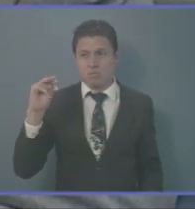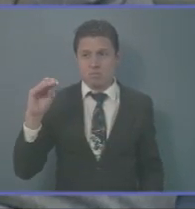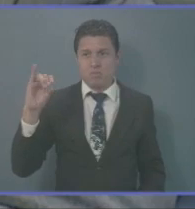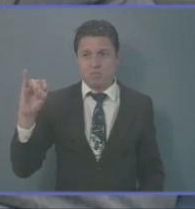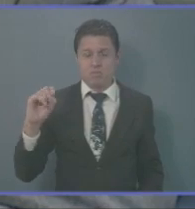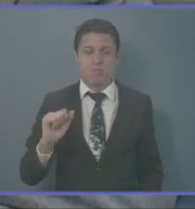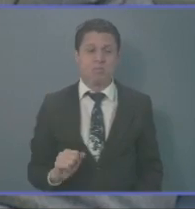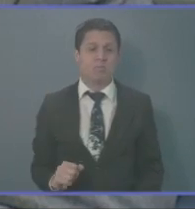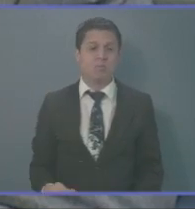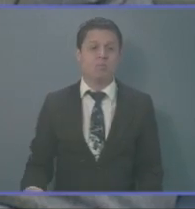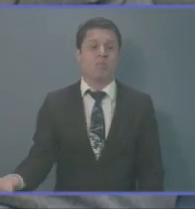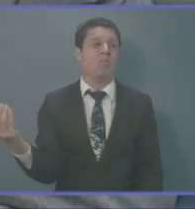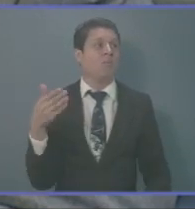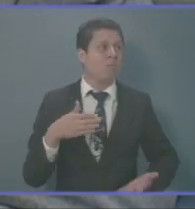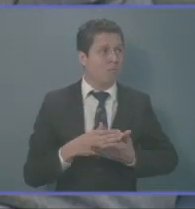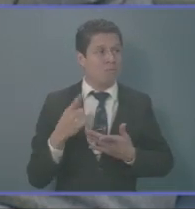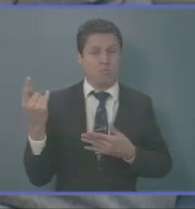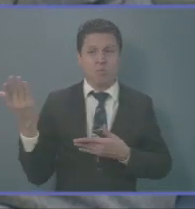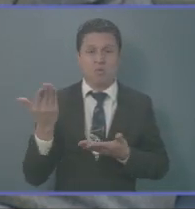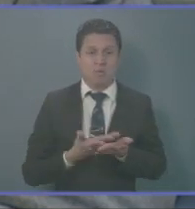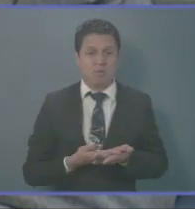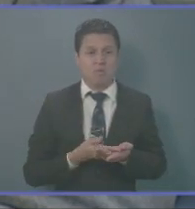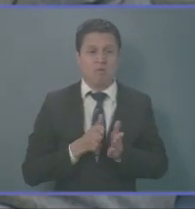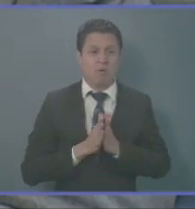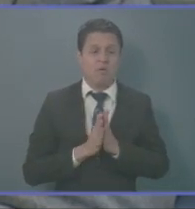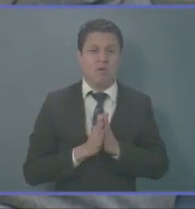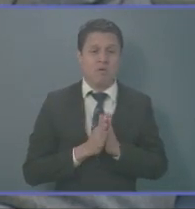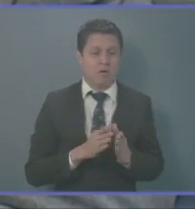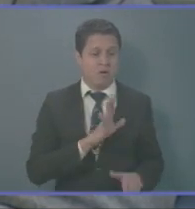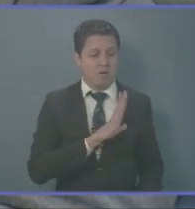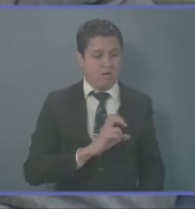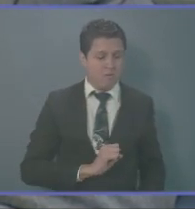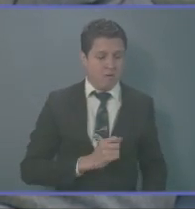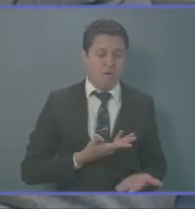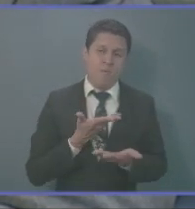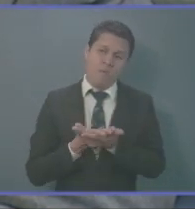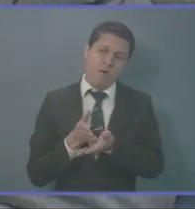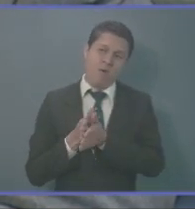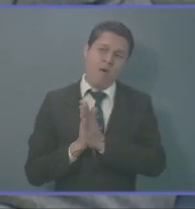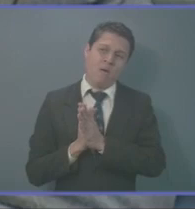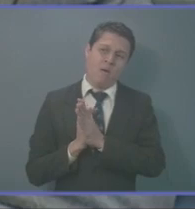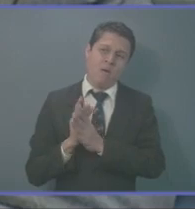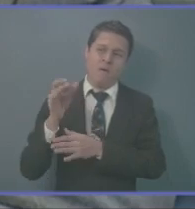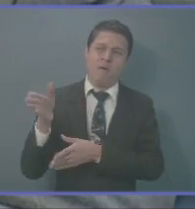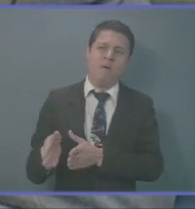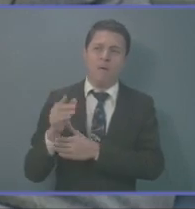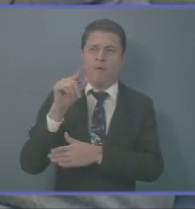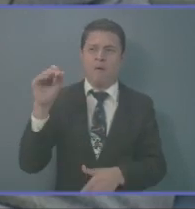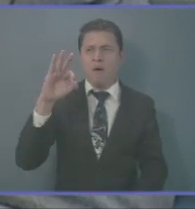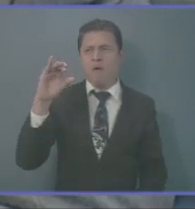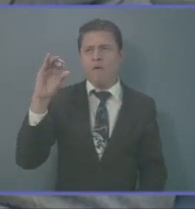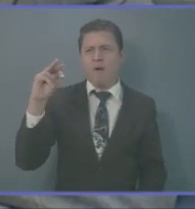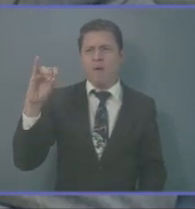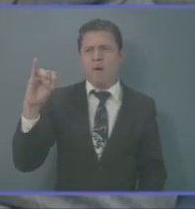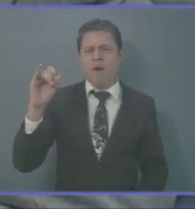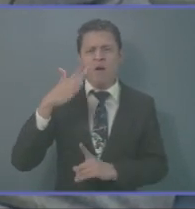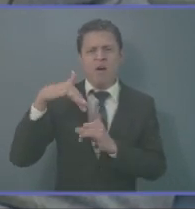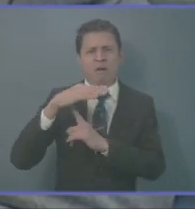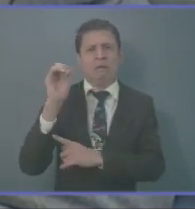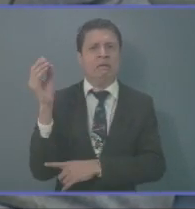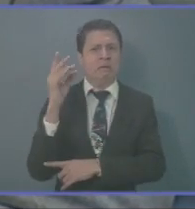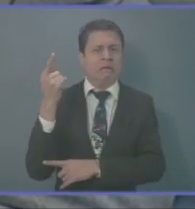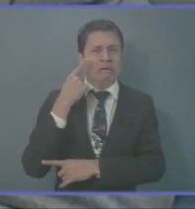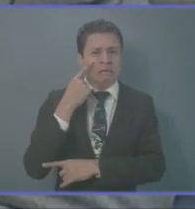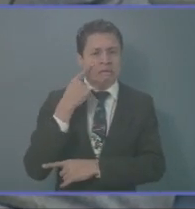Internacional, mediante la cual se solicita al Fondo Monetario Internacional financiamiento de emergencia bajo el instrumento de